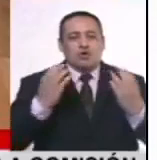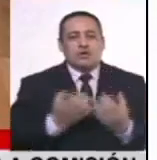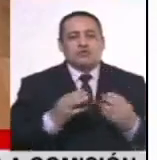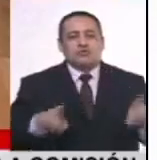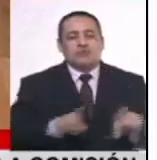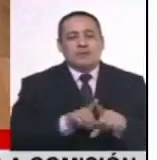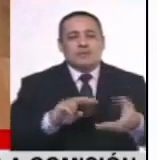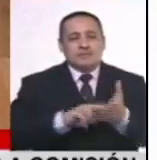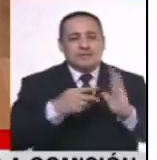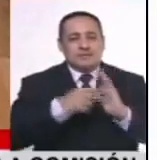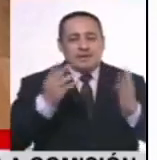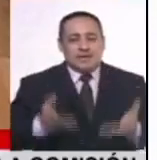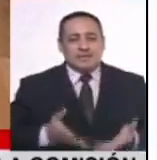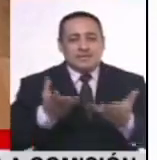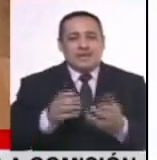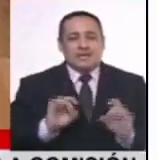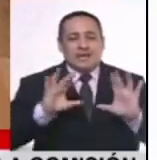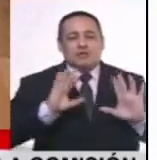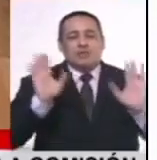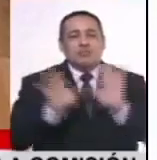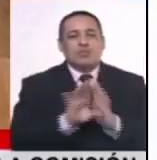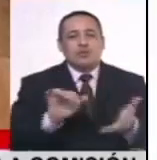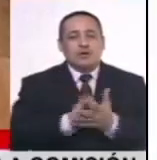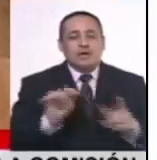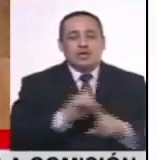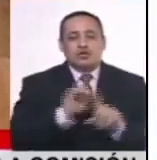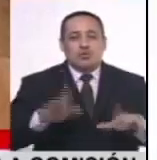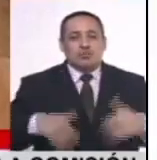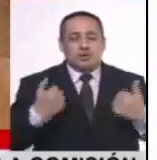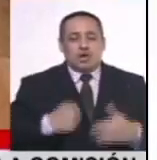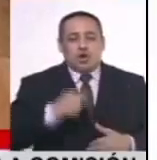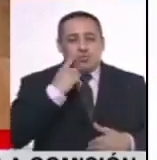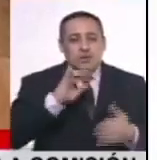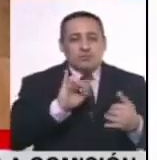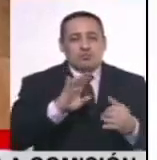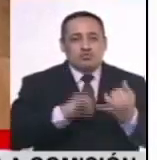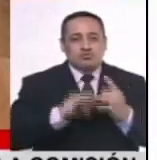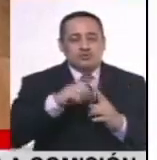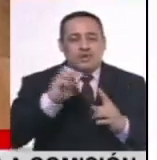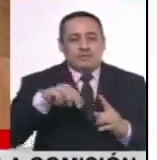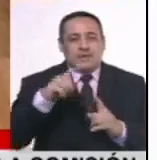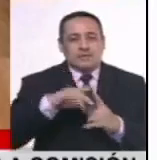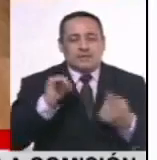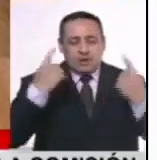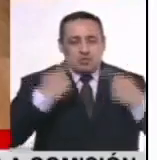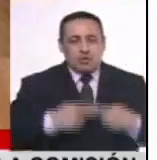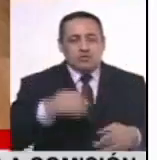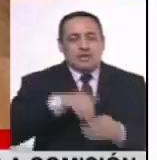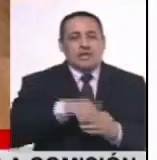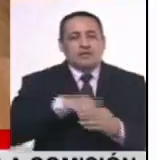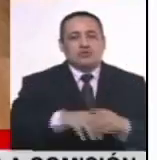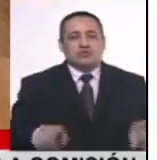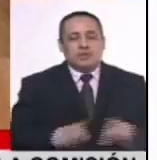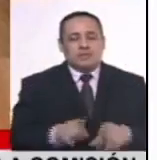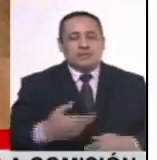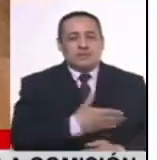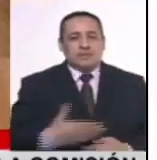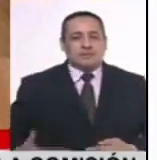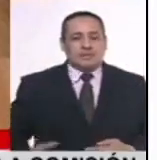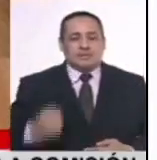le corresponde, en el caso de que no pueda hacerlo el congresista Ernesto Bustamante Donaire, coordinar el acto de elección de